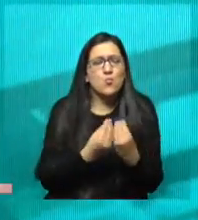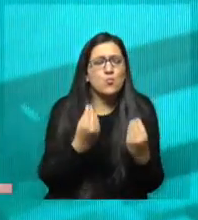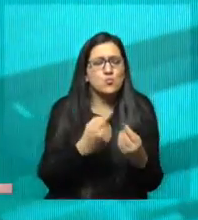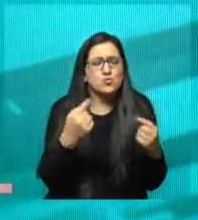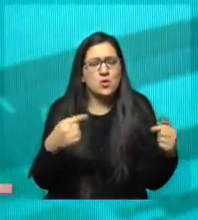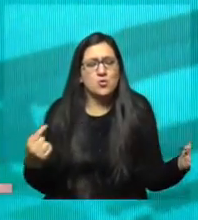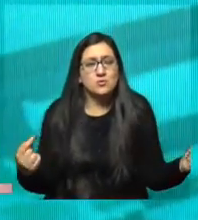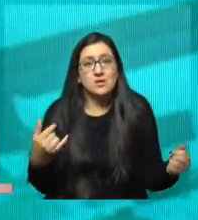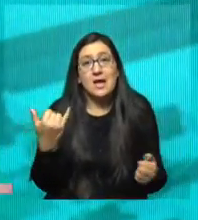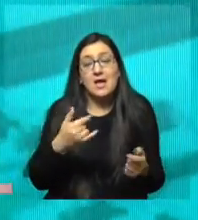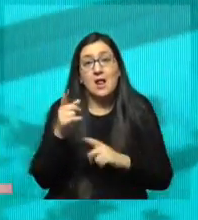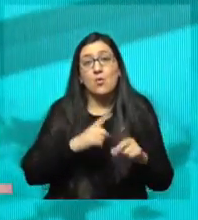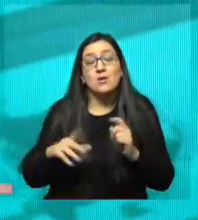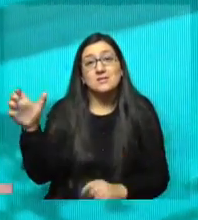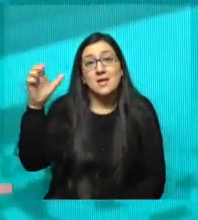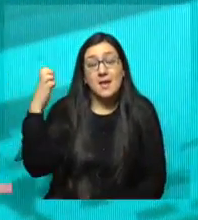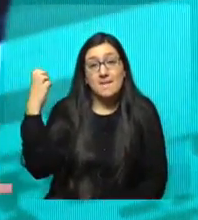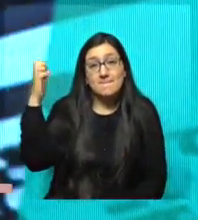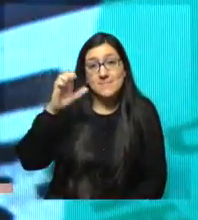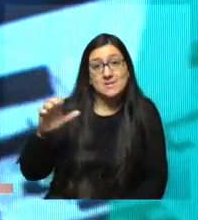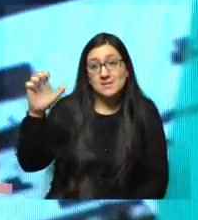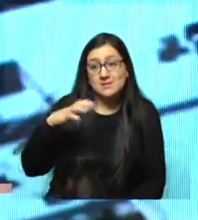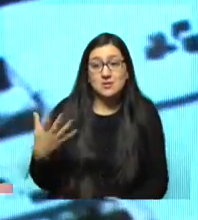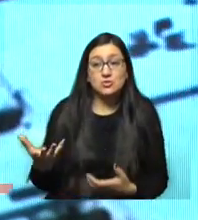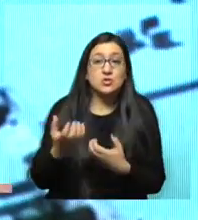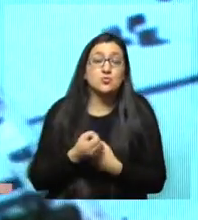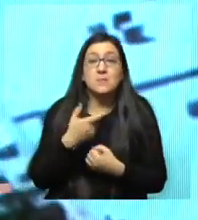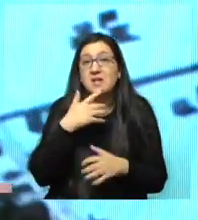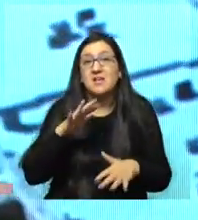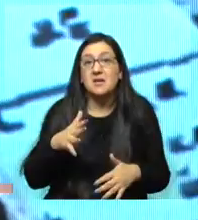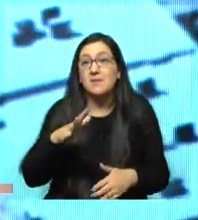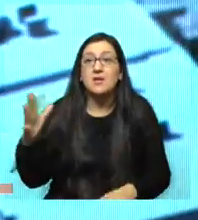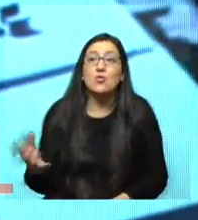aparecieron unas empresas que nos vienen a ayudar para, por ejemplo, encontrar información,